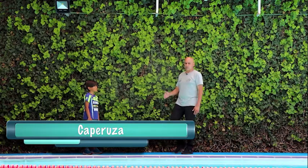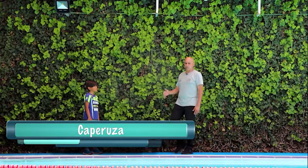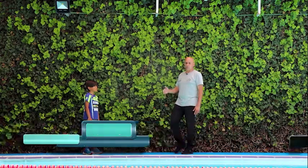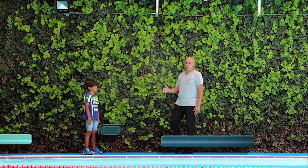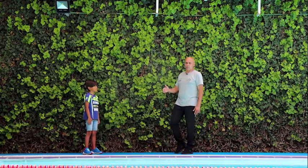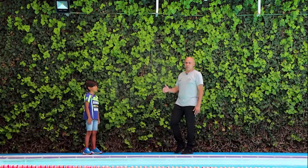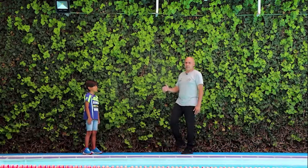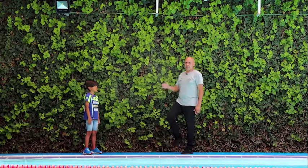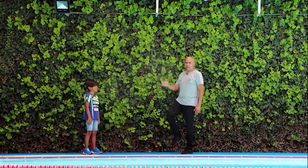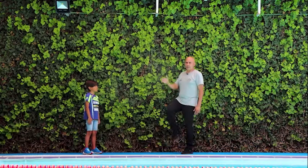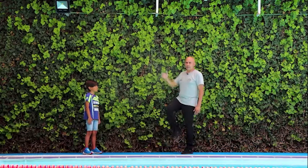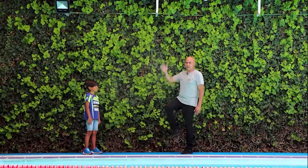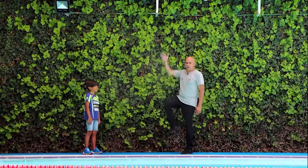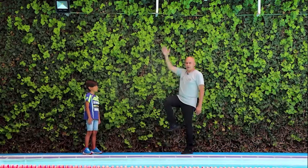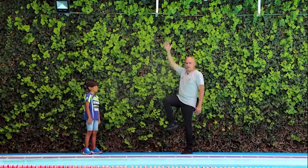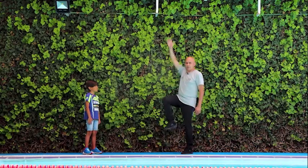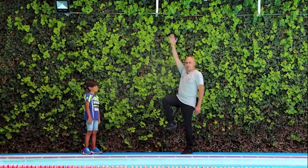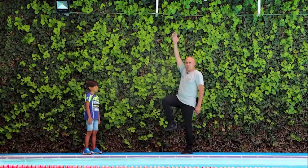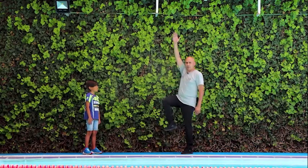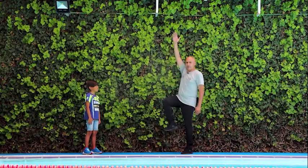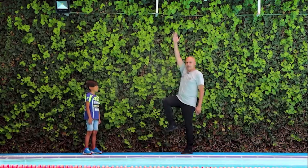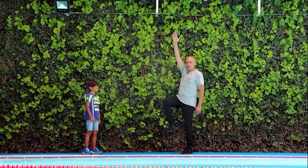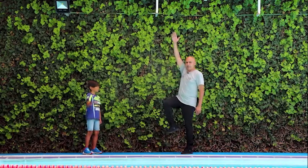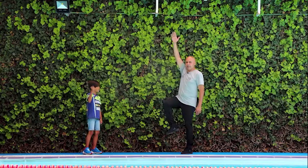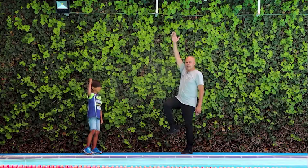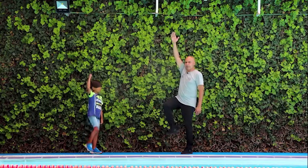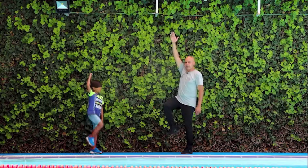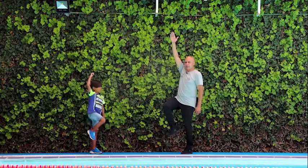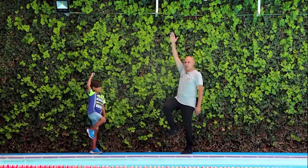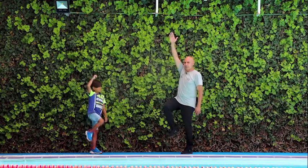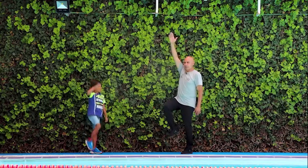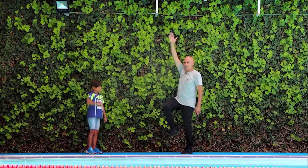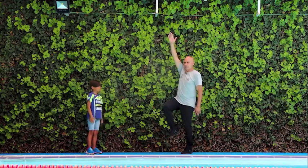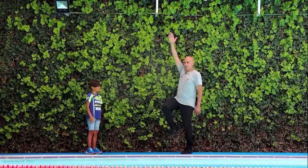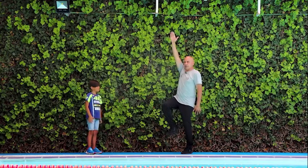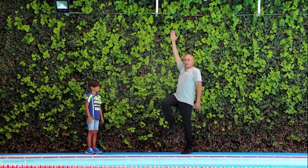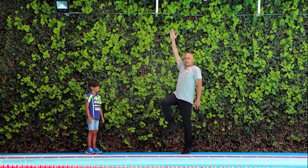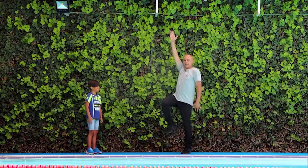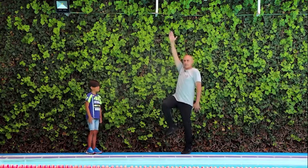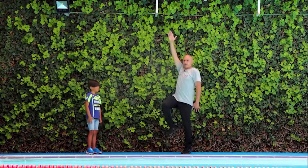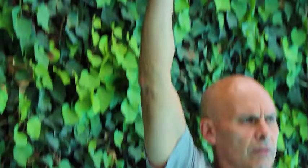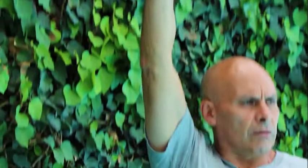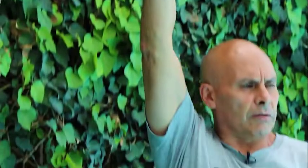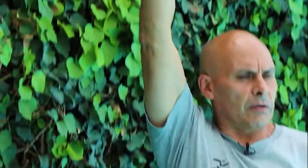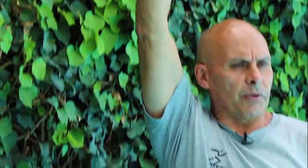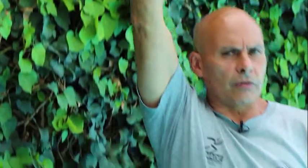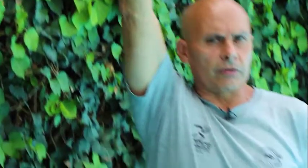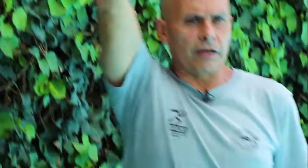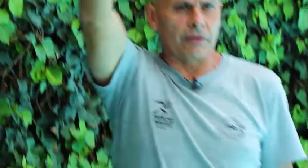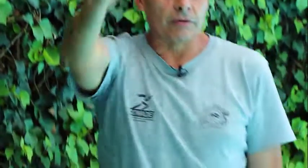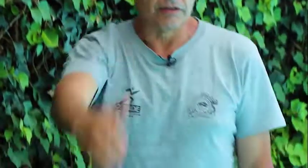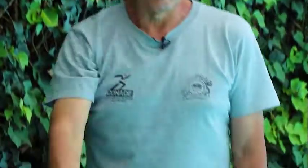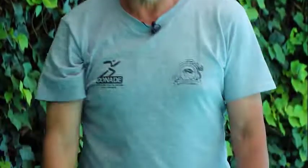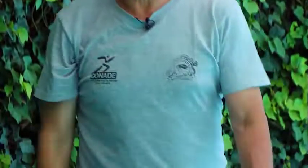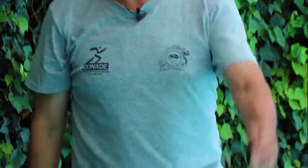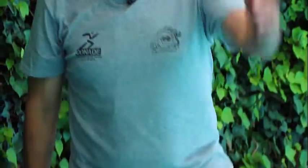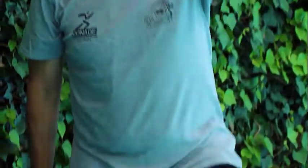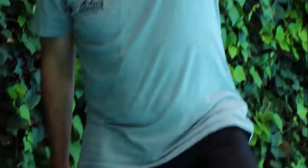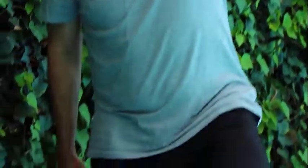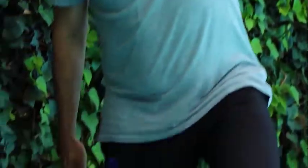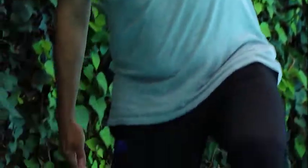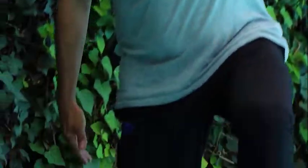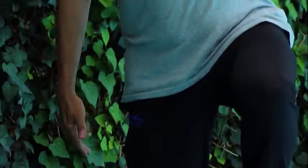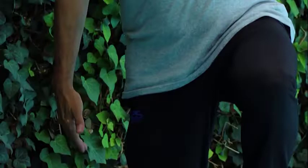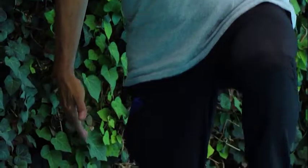nuestra pierna derecha y la mano derecha igual y al mismo tiempo vamos a elevar talón del pie contrario.